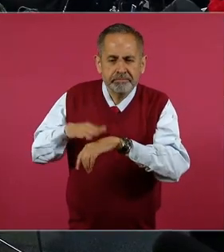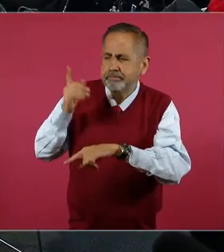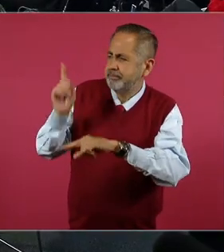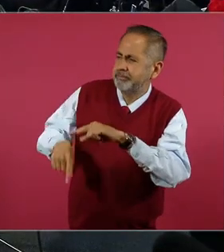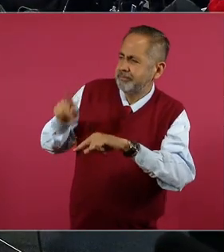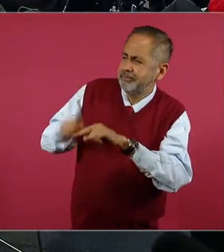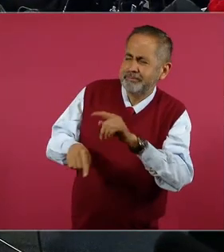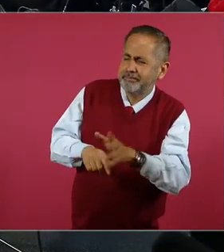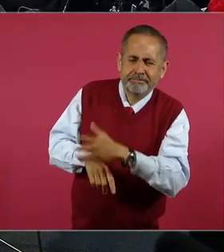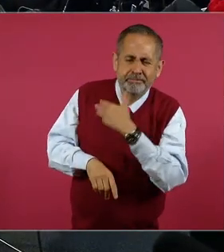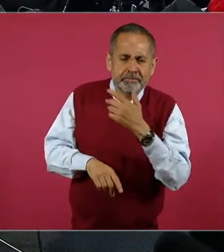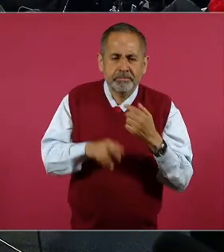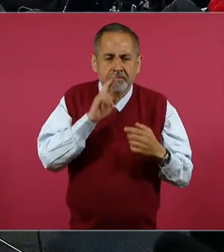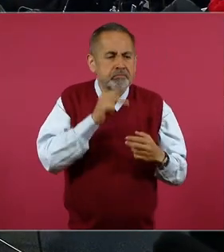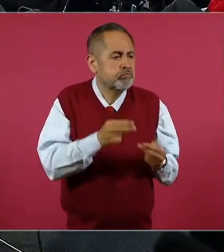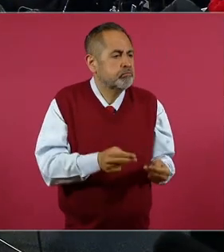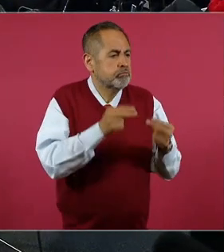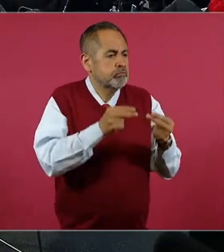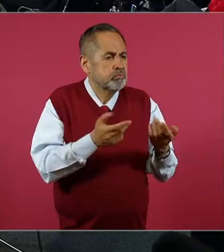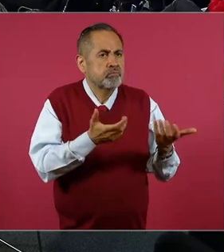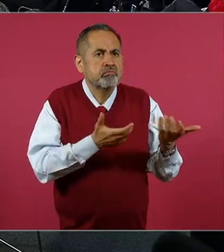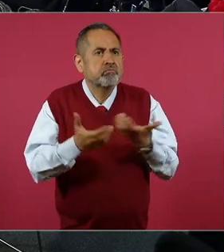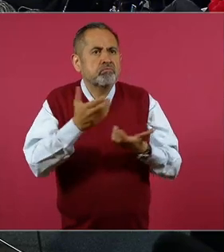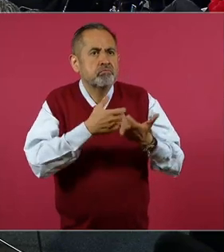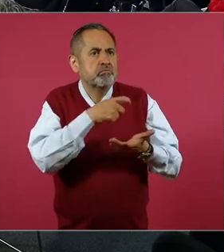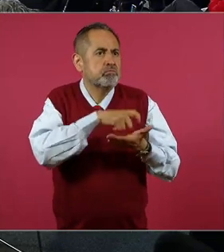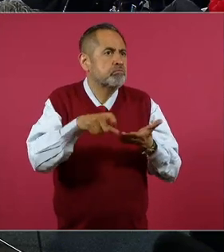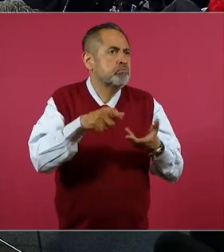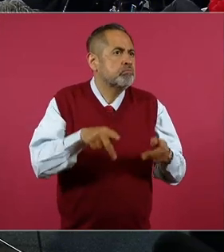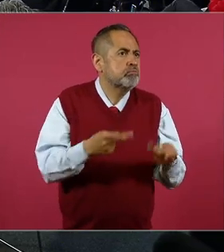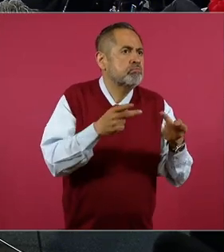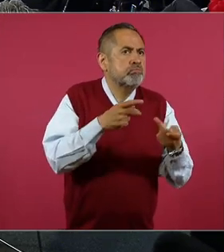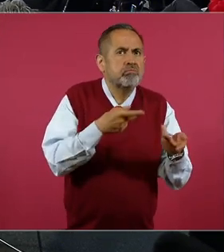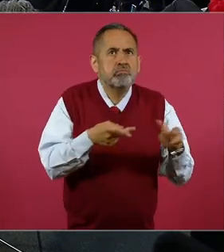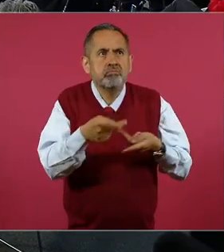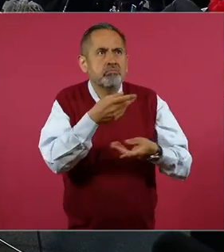y que todo se dejara al mercado.